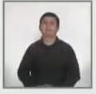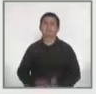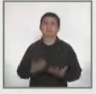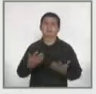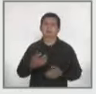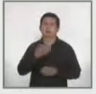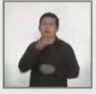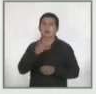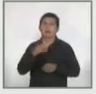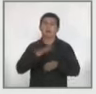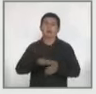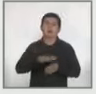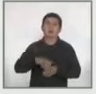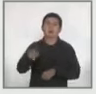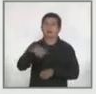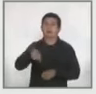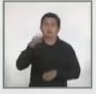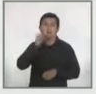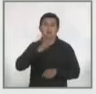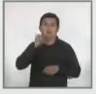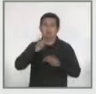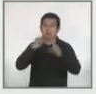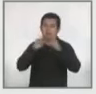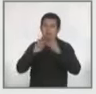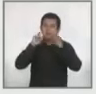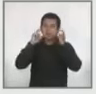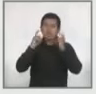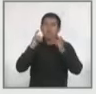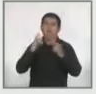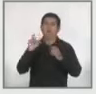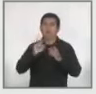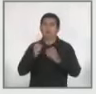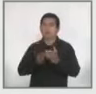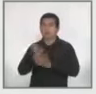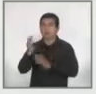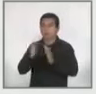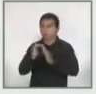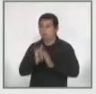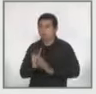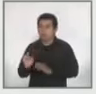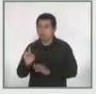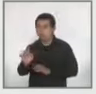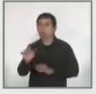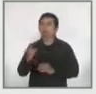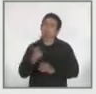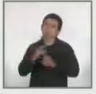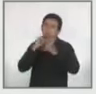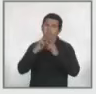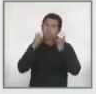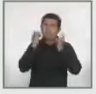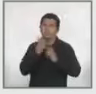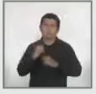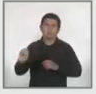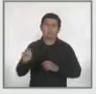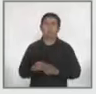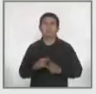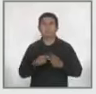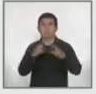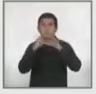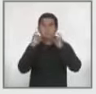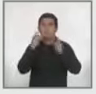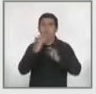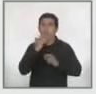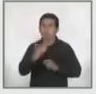Recordemos también que debemos usarlo siempre al salir de casa. Tenemos que usarlo